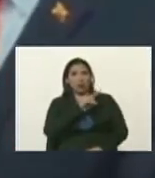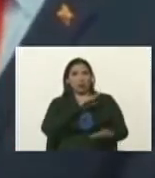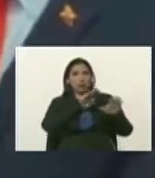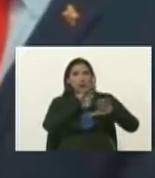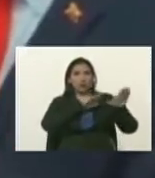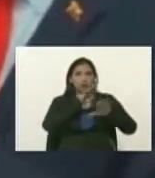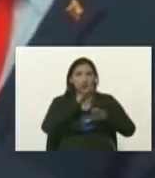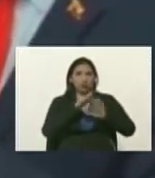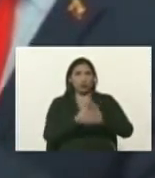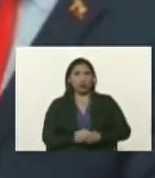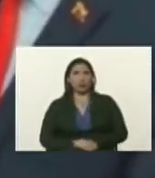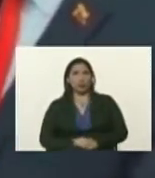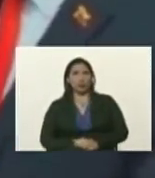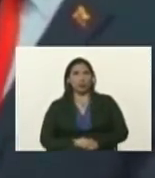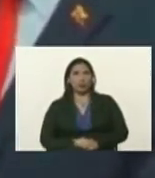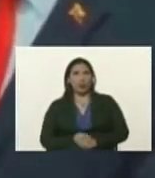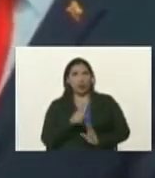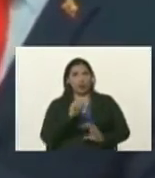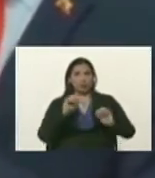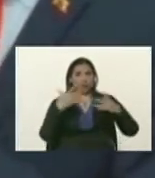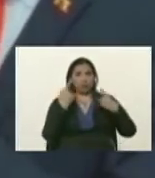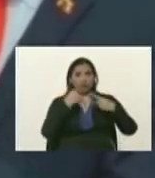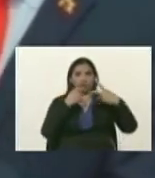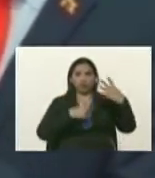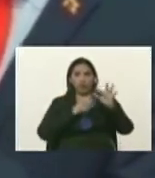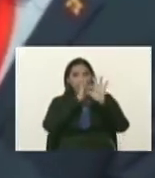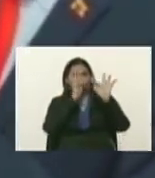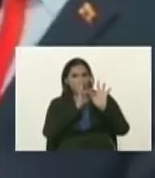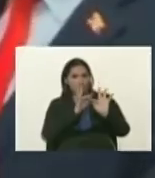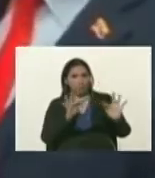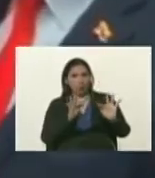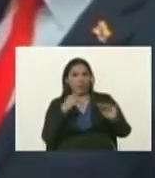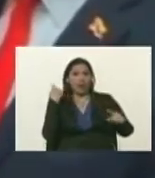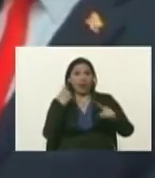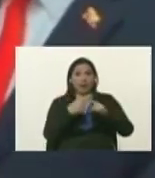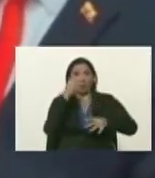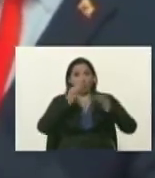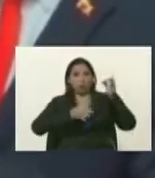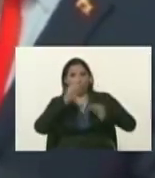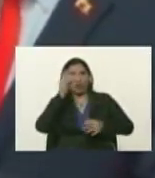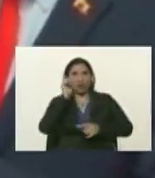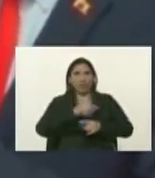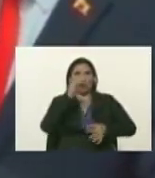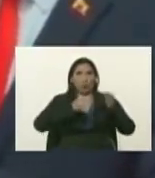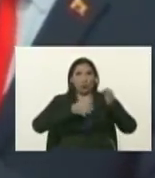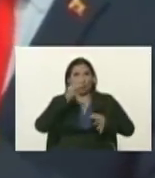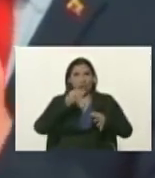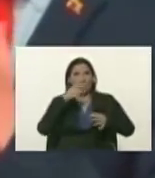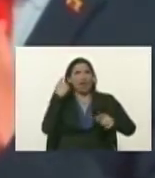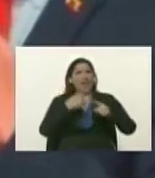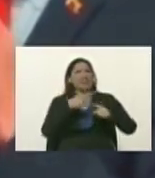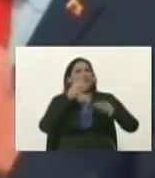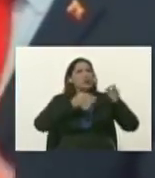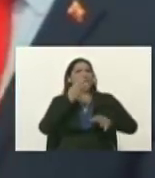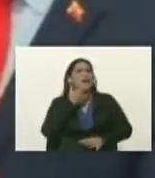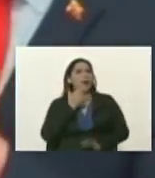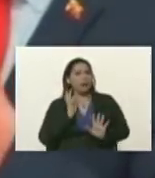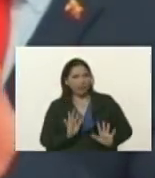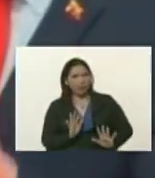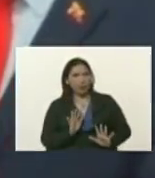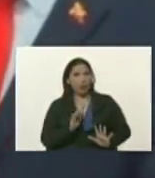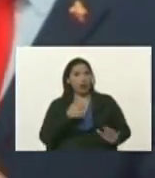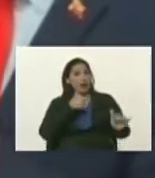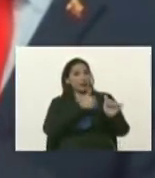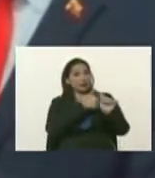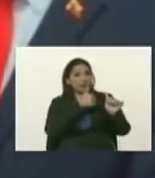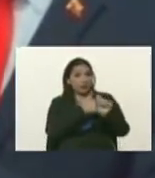Y esto lo estamos logrando a través de distintas medidas extrajudiciales y judiciales. Okay. Extrajudiciales, por ejemplo, la asesoría